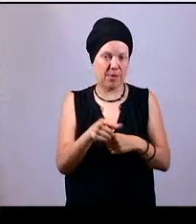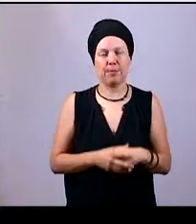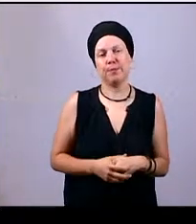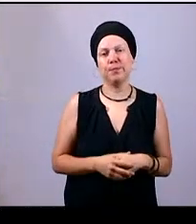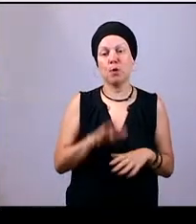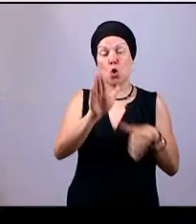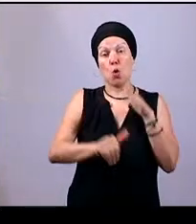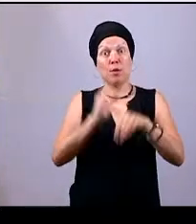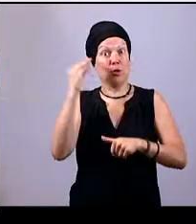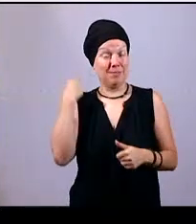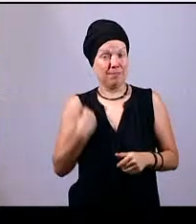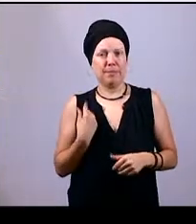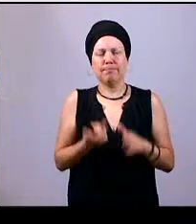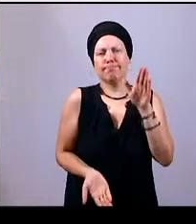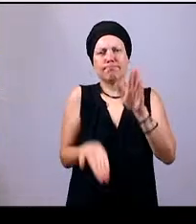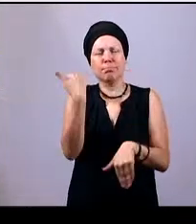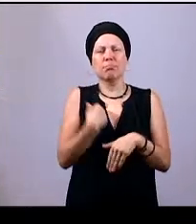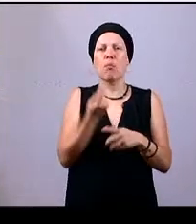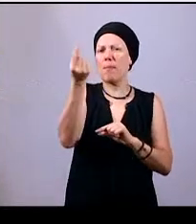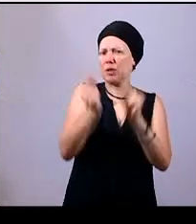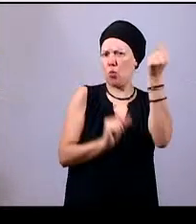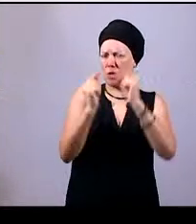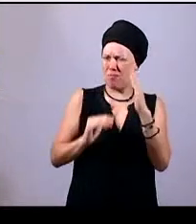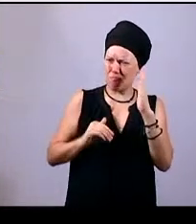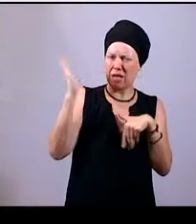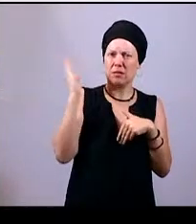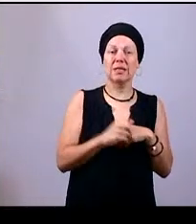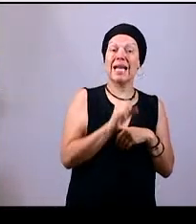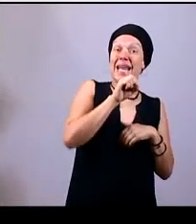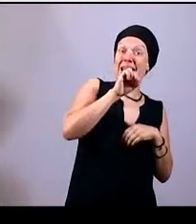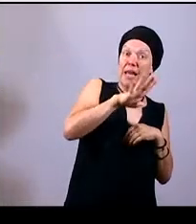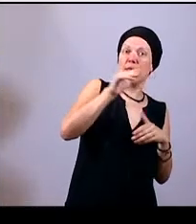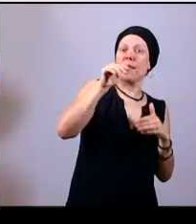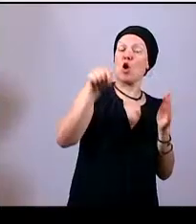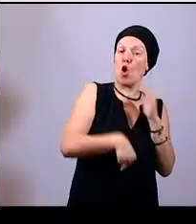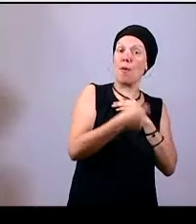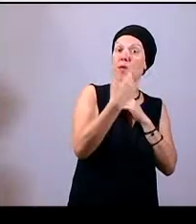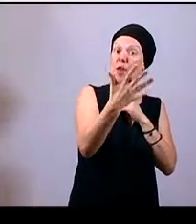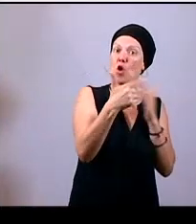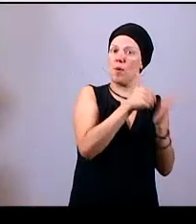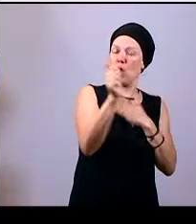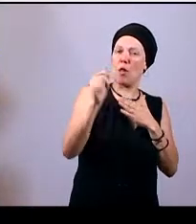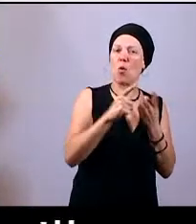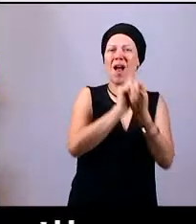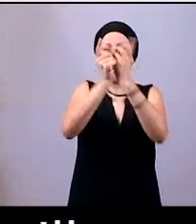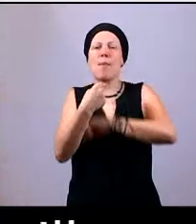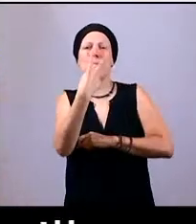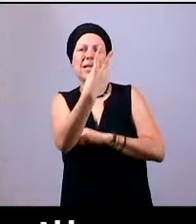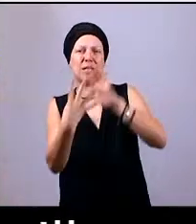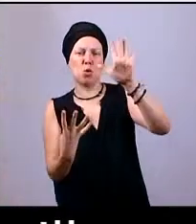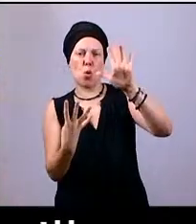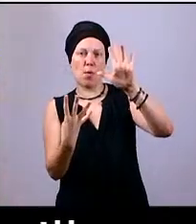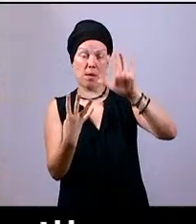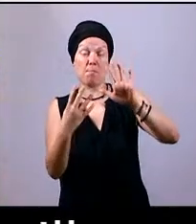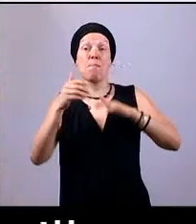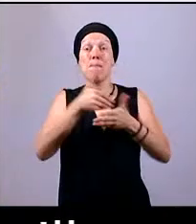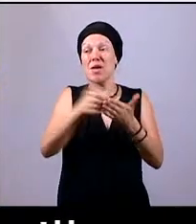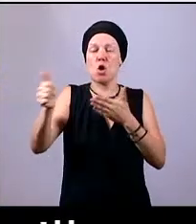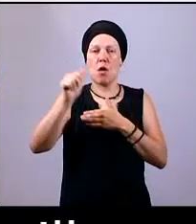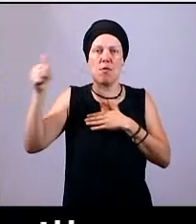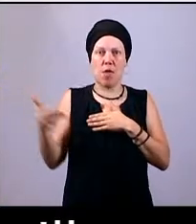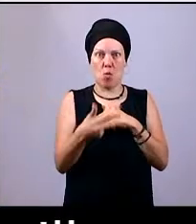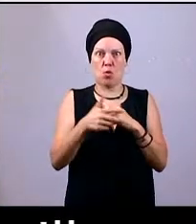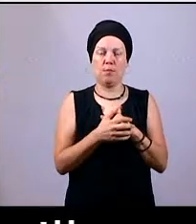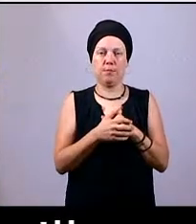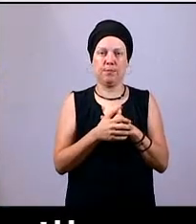esta convocatoria aumentamos el presupuesto, que pasa de 15,5 millones de euros a 29 millones de euros durante los